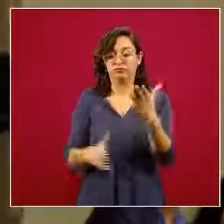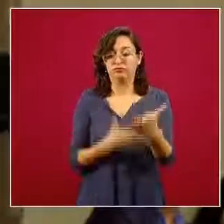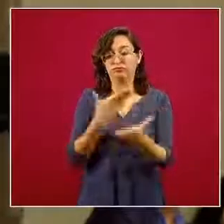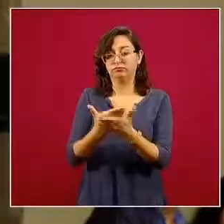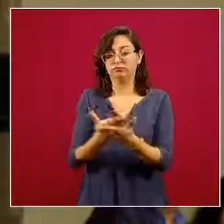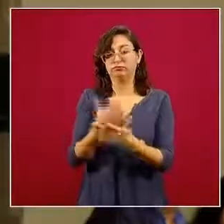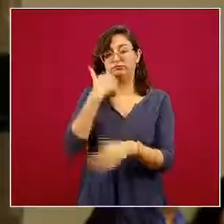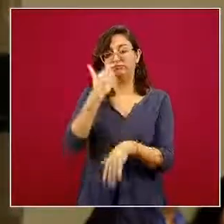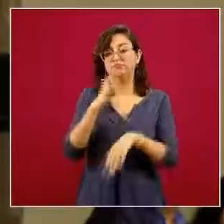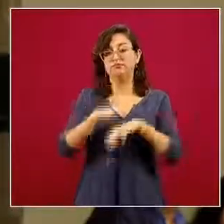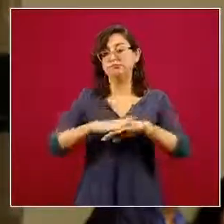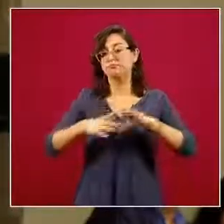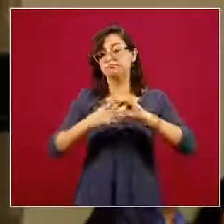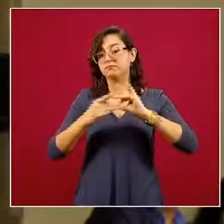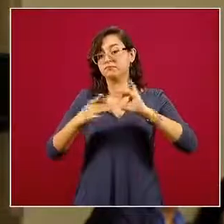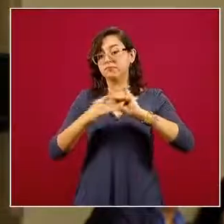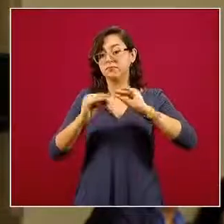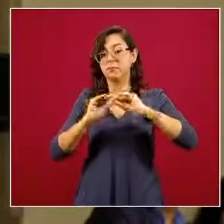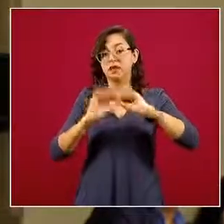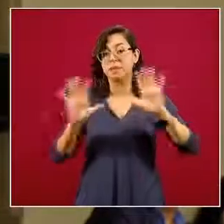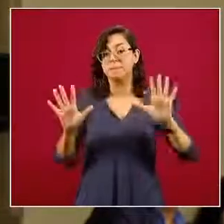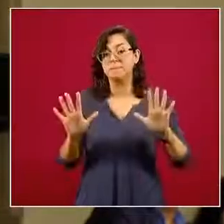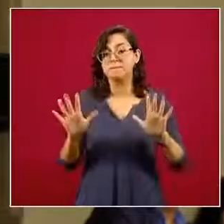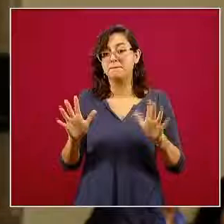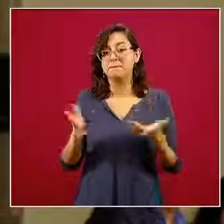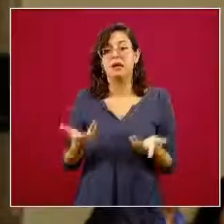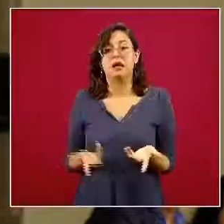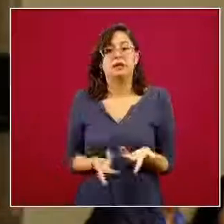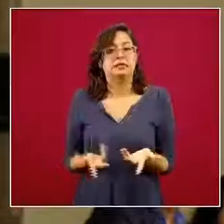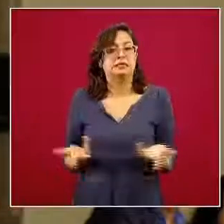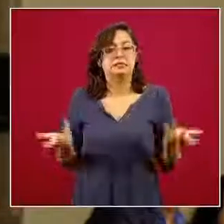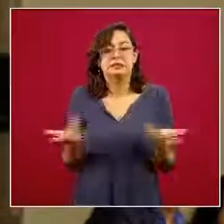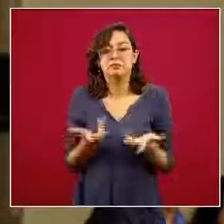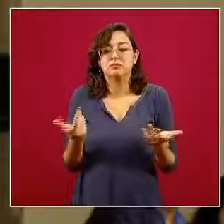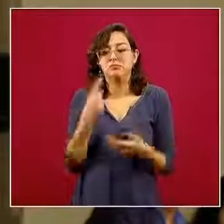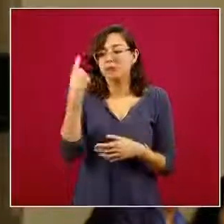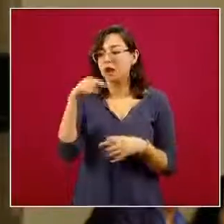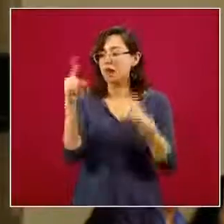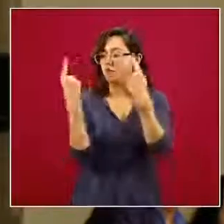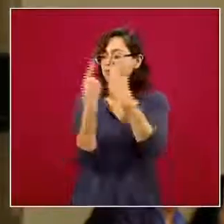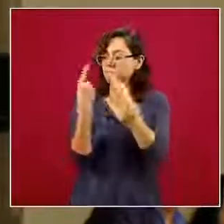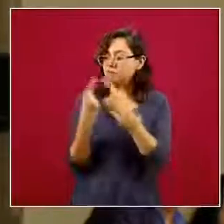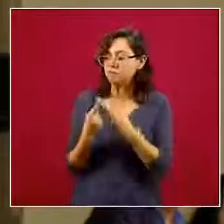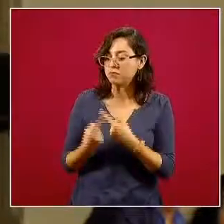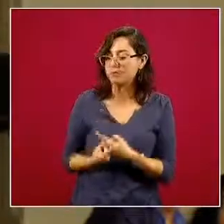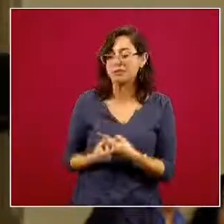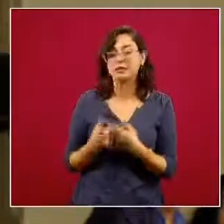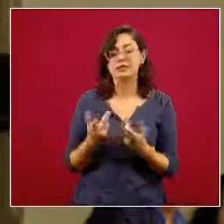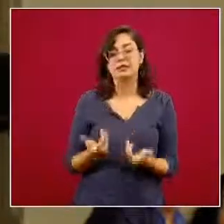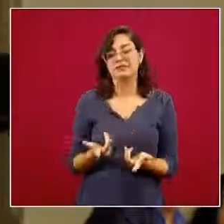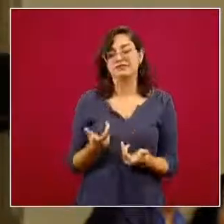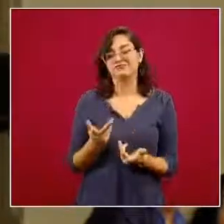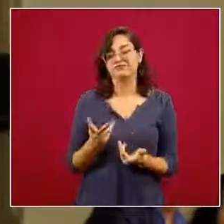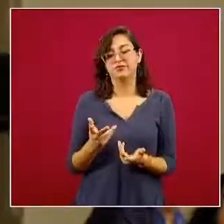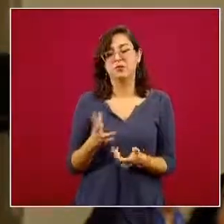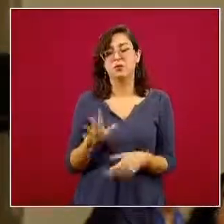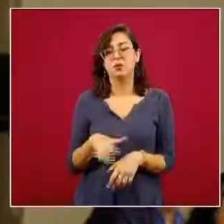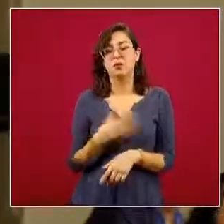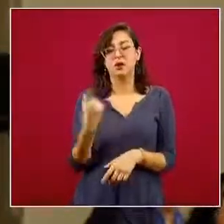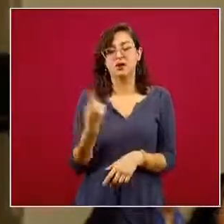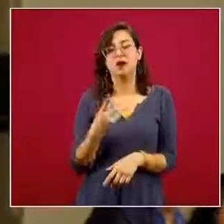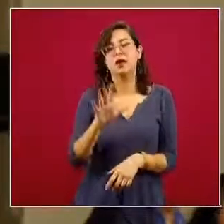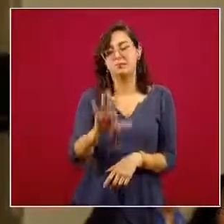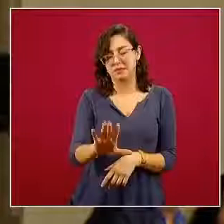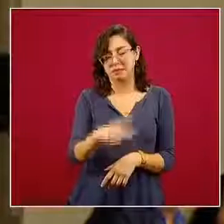a detalle y sobre todo entender qué se puede hacer para que no haya estas discrepancias. Me explico, la inquietud tiene que ver con lo